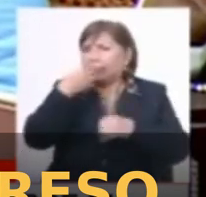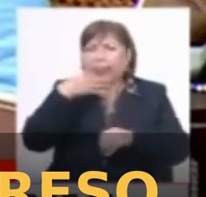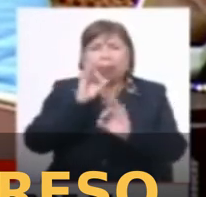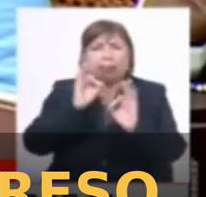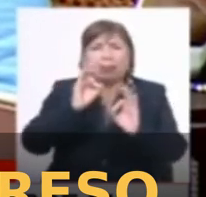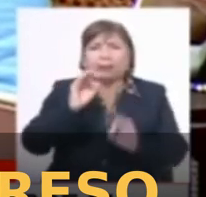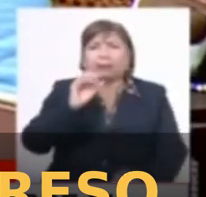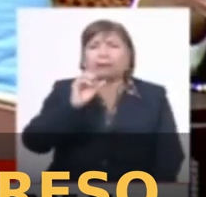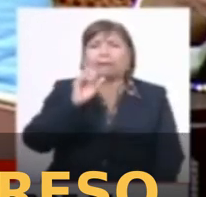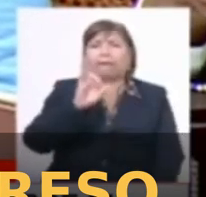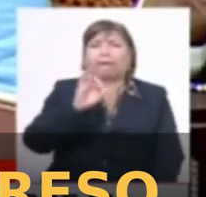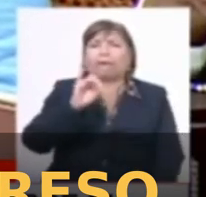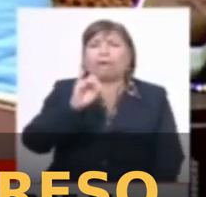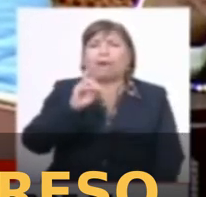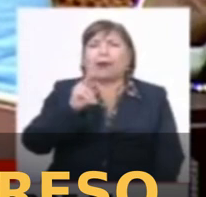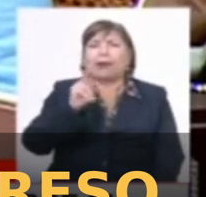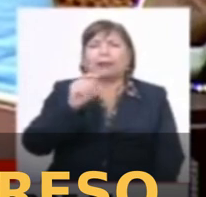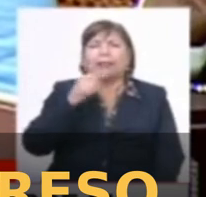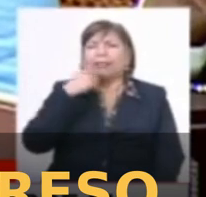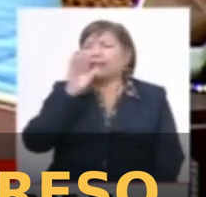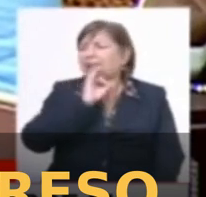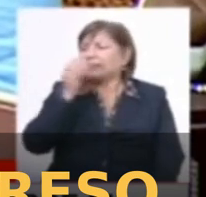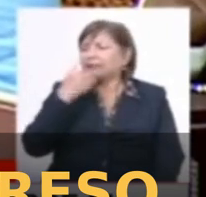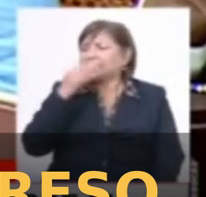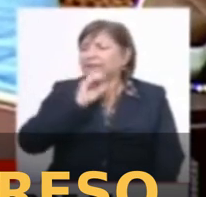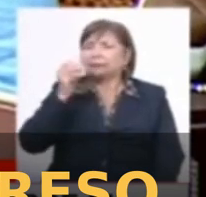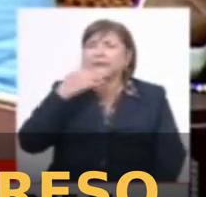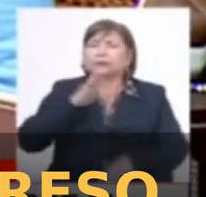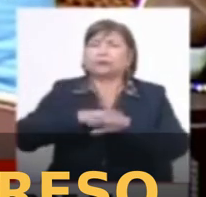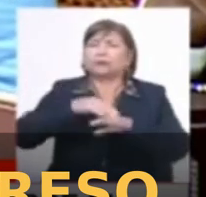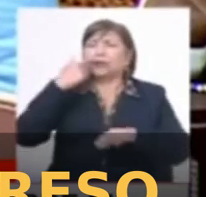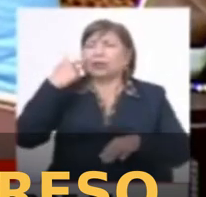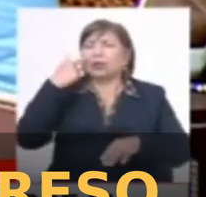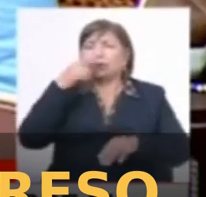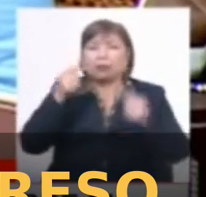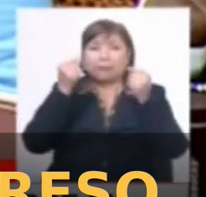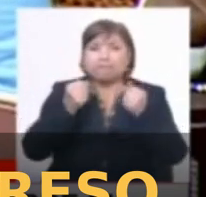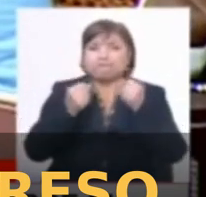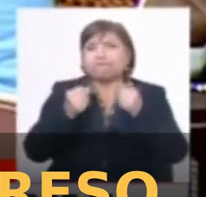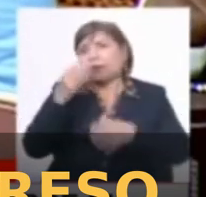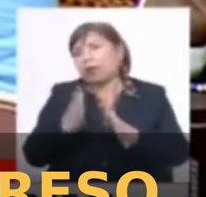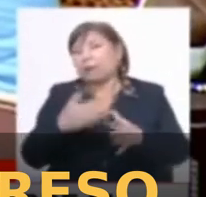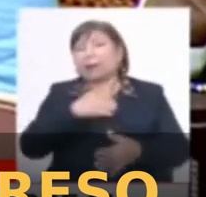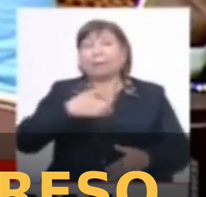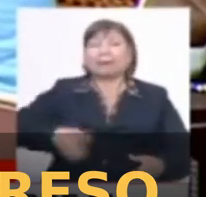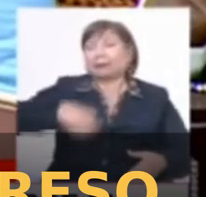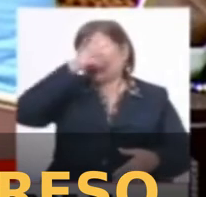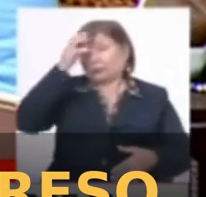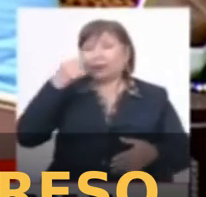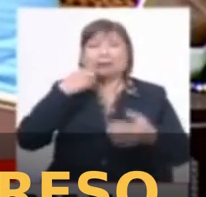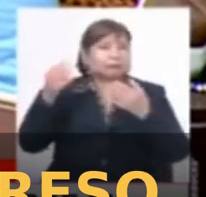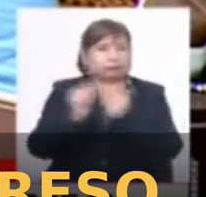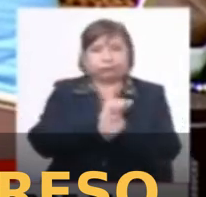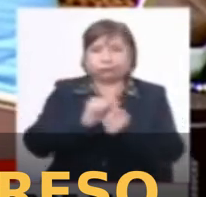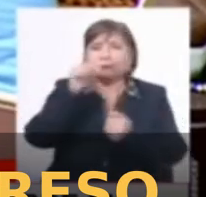al señor Samir Villafuerte. Nadie decía nada del señor porque estaba empoderado, porque al presidente le interesaba que